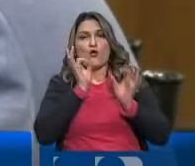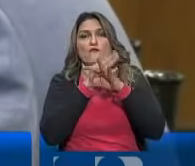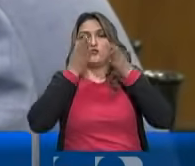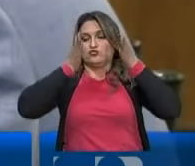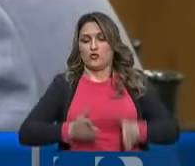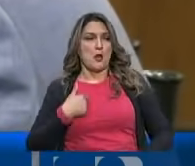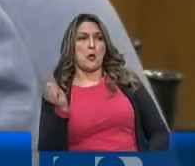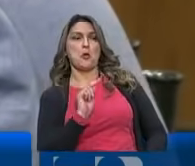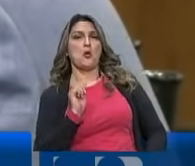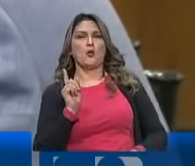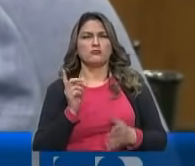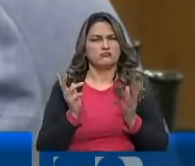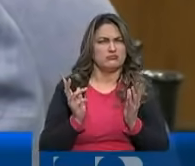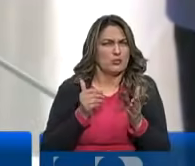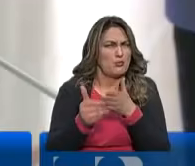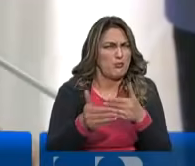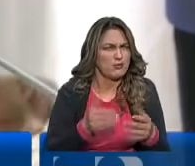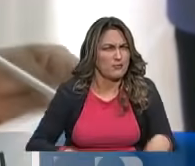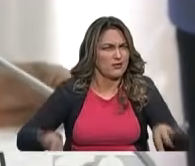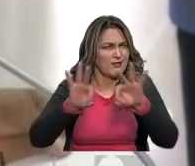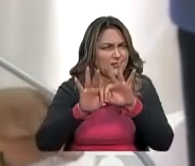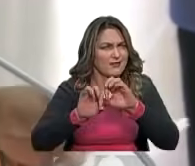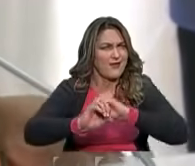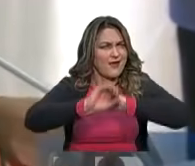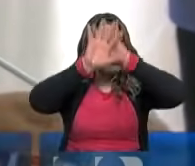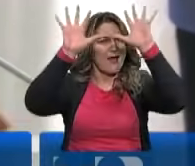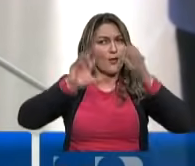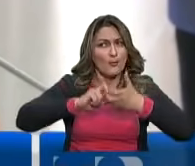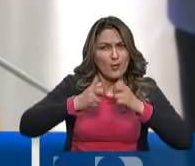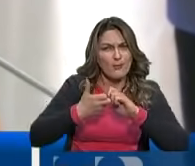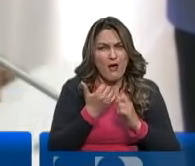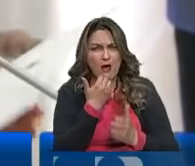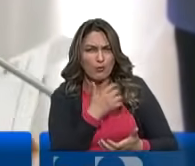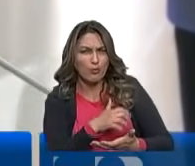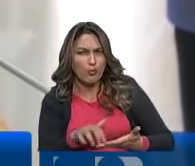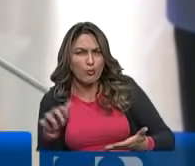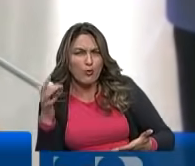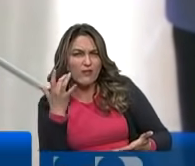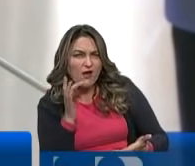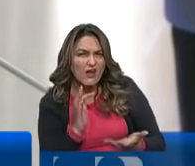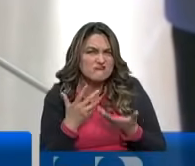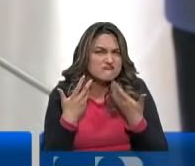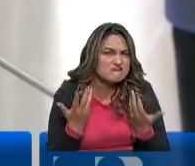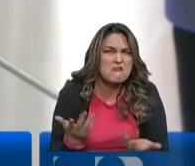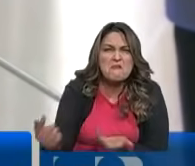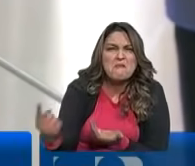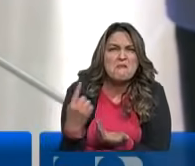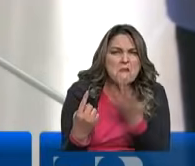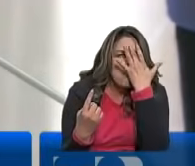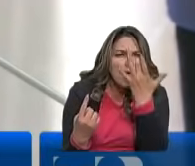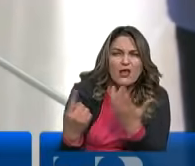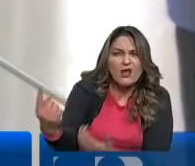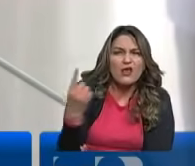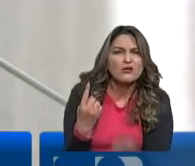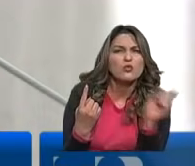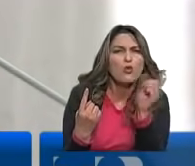de que el país conozca la verdad. Nos genera dudas, sospechas de que no le quieran venir a responder al